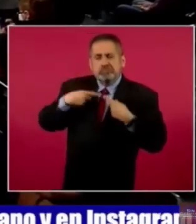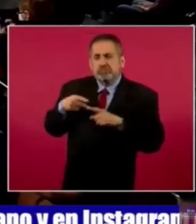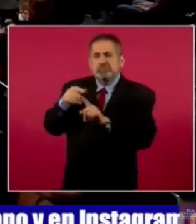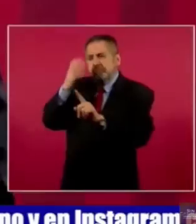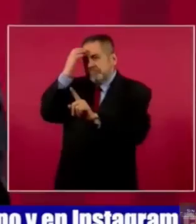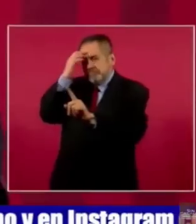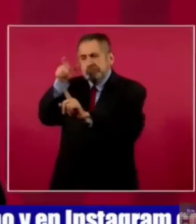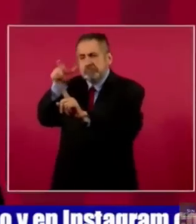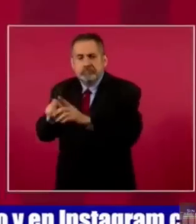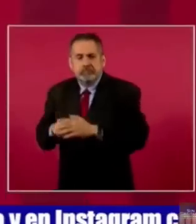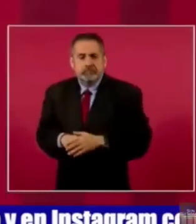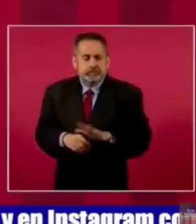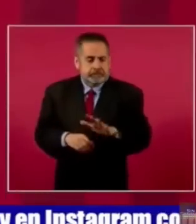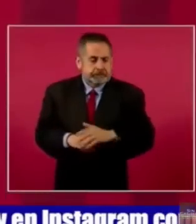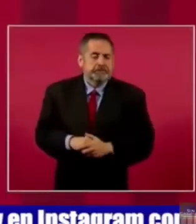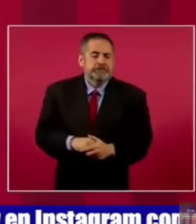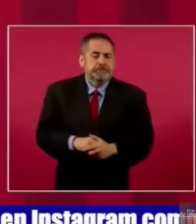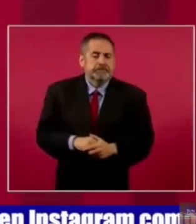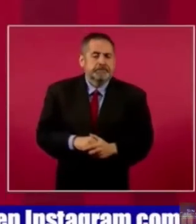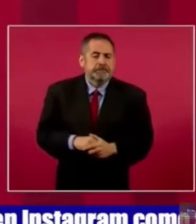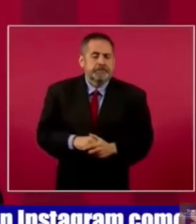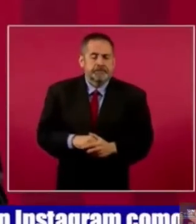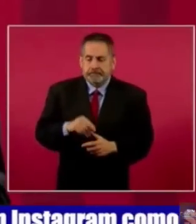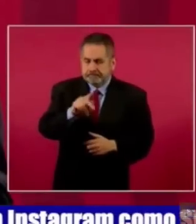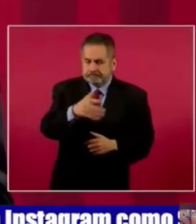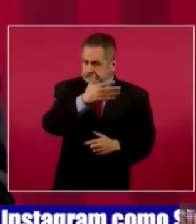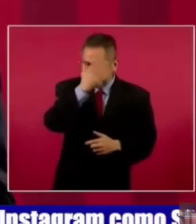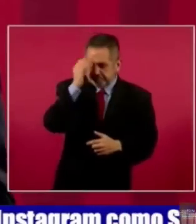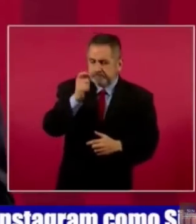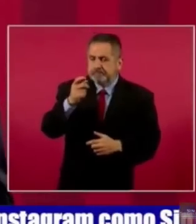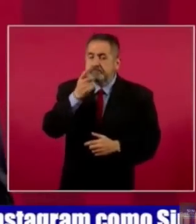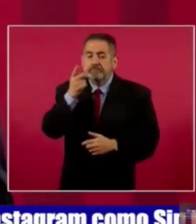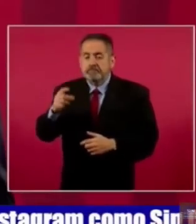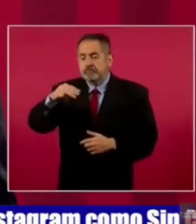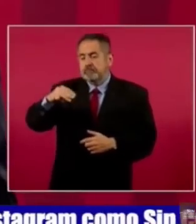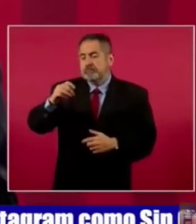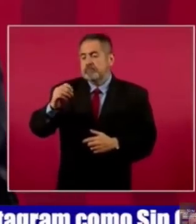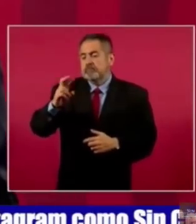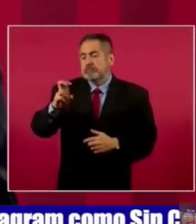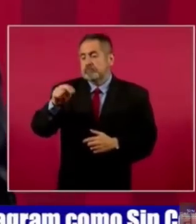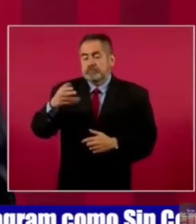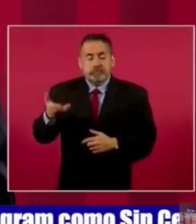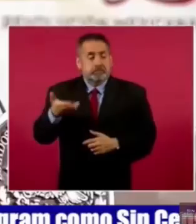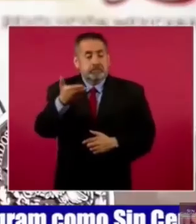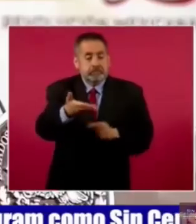qué planteó Morena, pero es